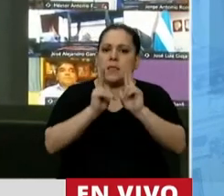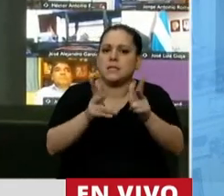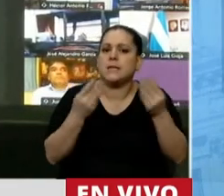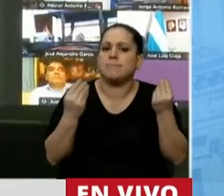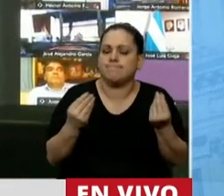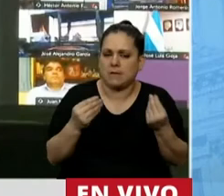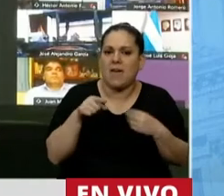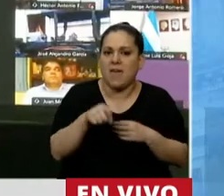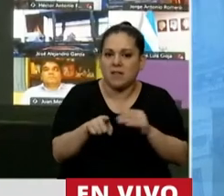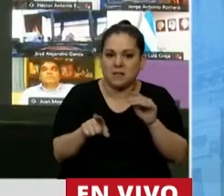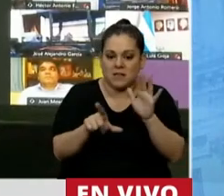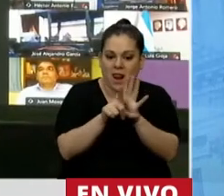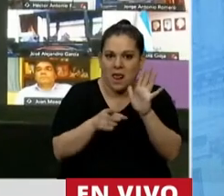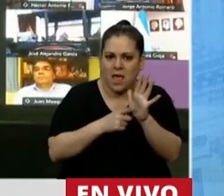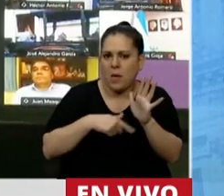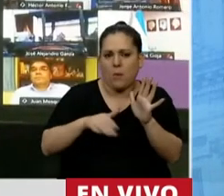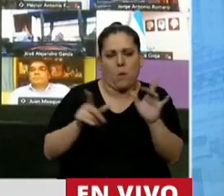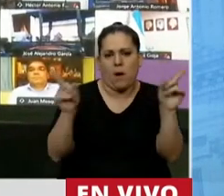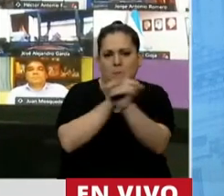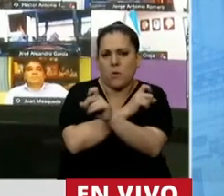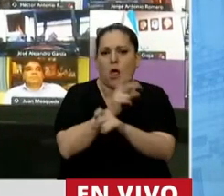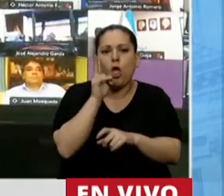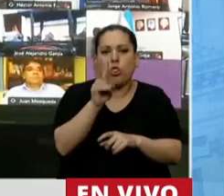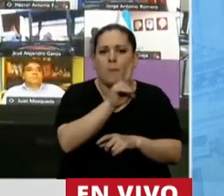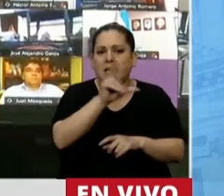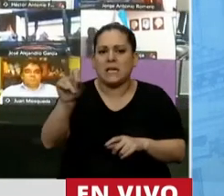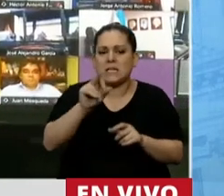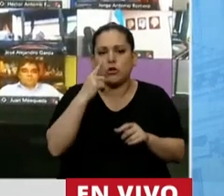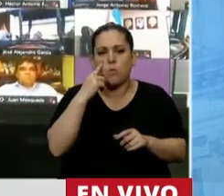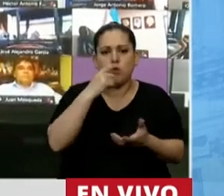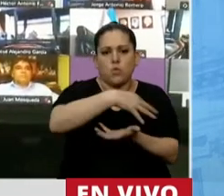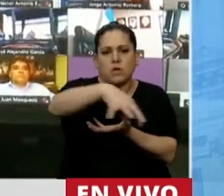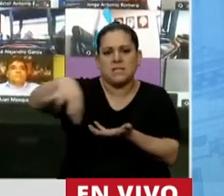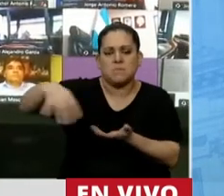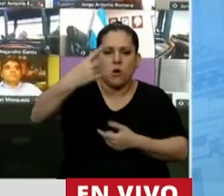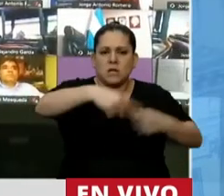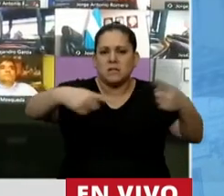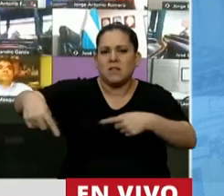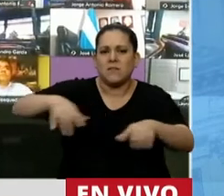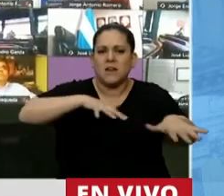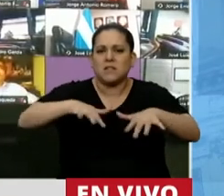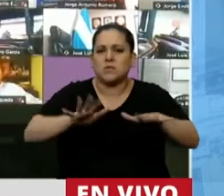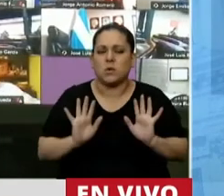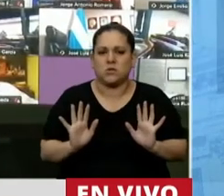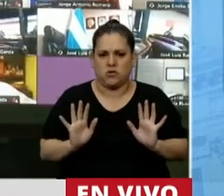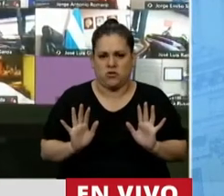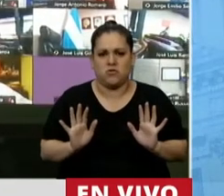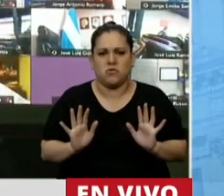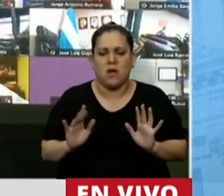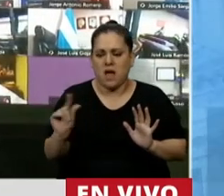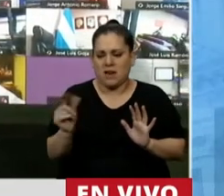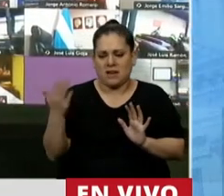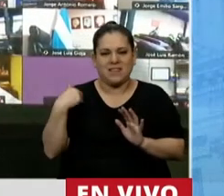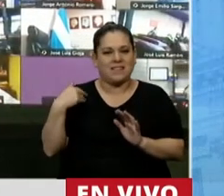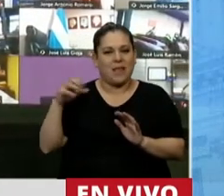esto va a generar una enorme problemática en los 2.300 municipios de la Argentina con realidades distintas. A mí casi me conmovió el diputado que está